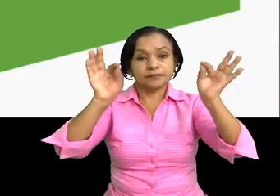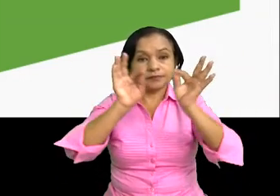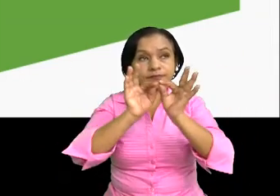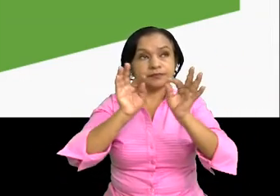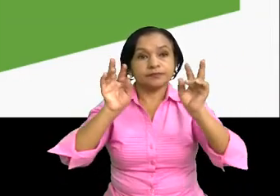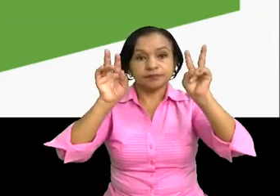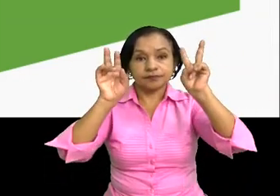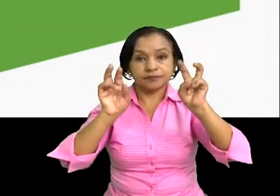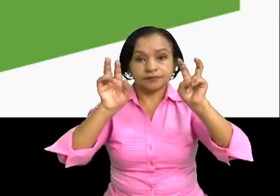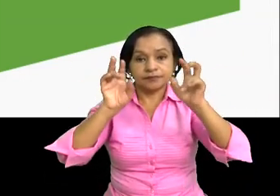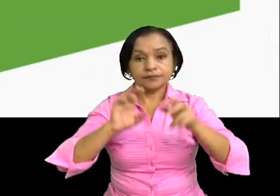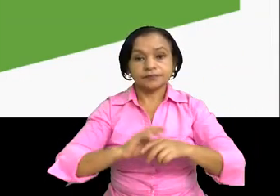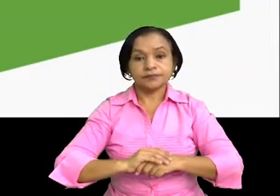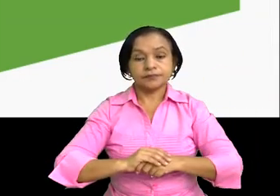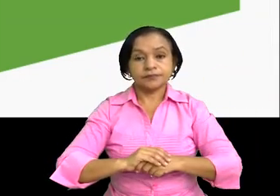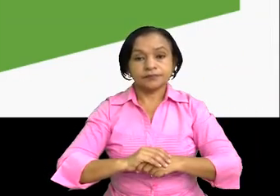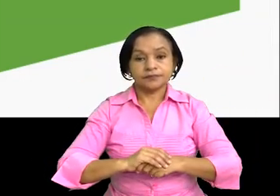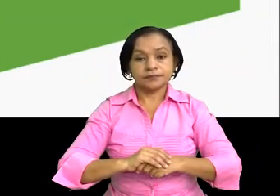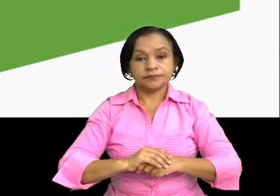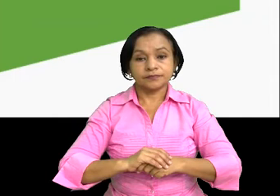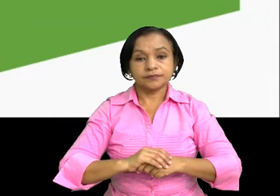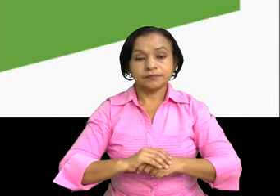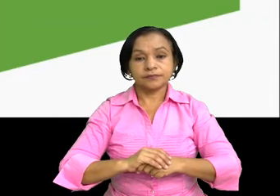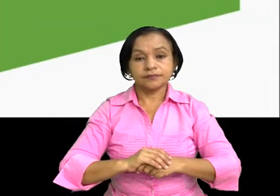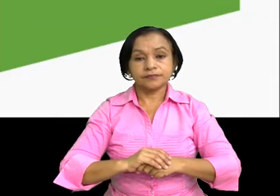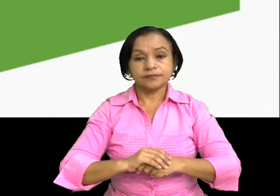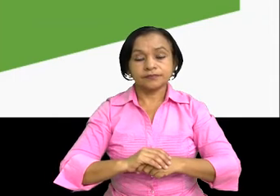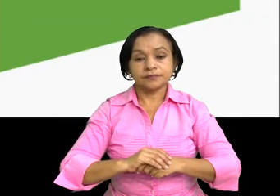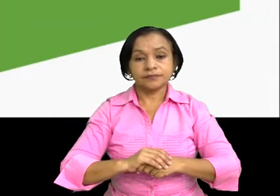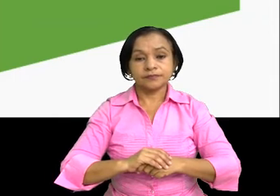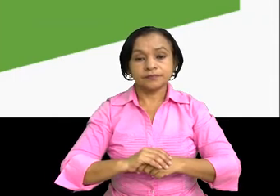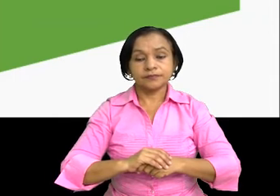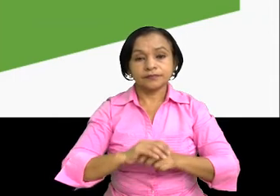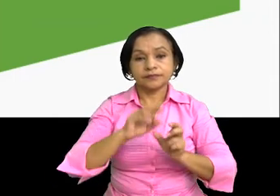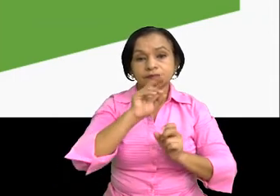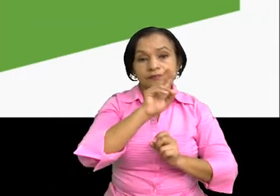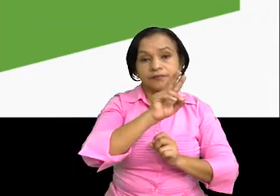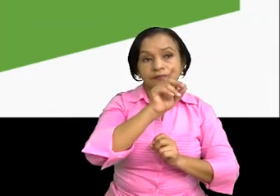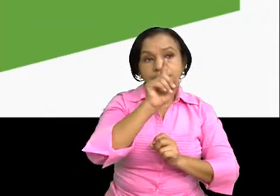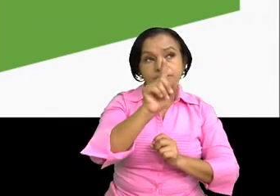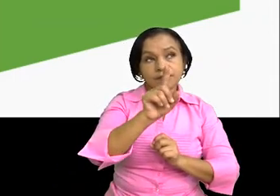campo. Claro que sí. Entre el año 21,